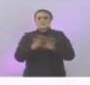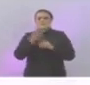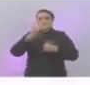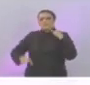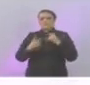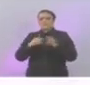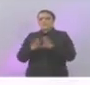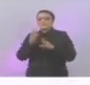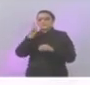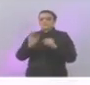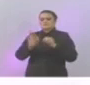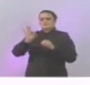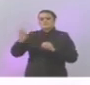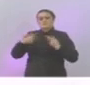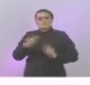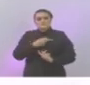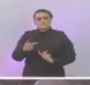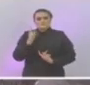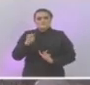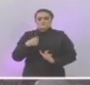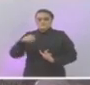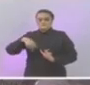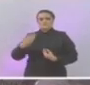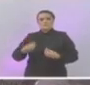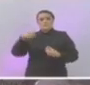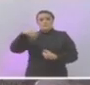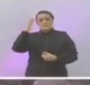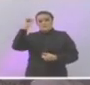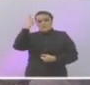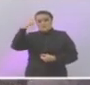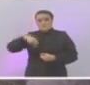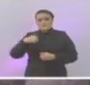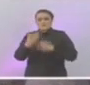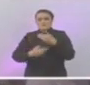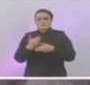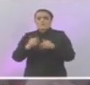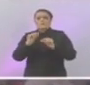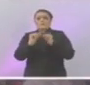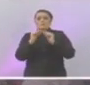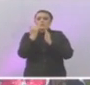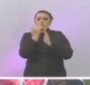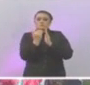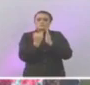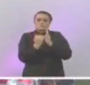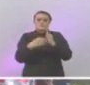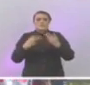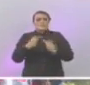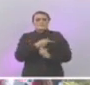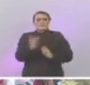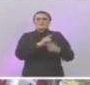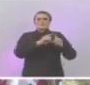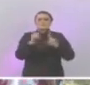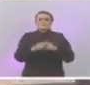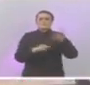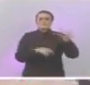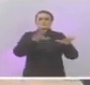de la pobreza indican que San Luis Potosí siguió avanzando en la reducción de la pobreza en todas y cada